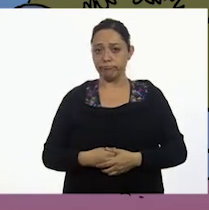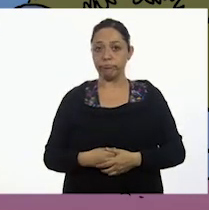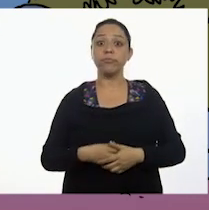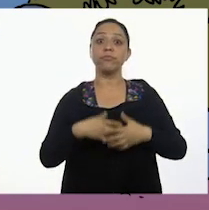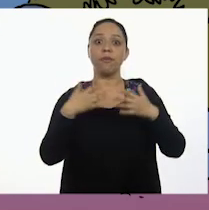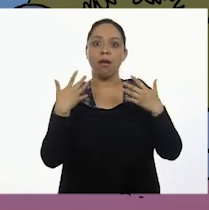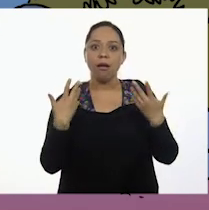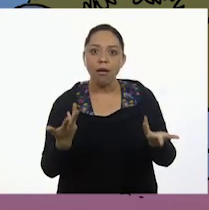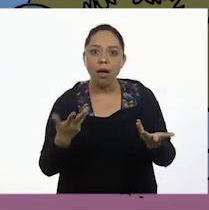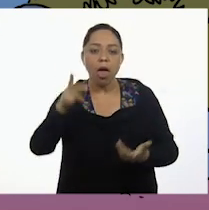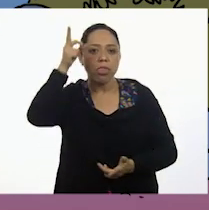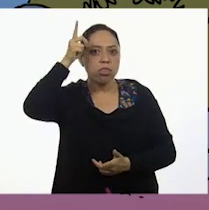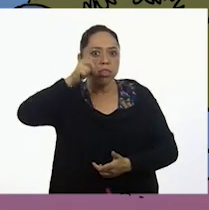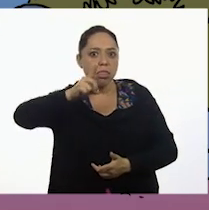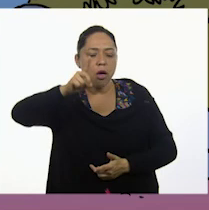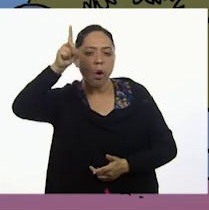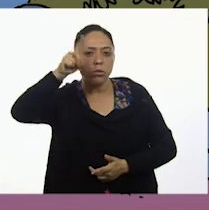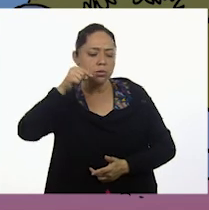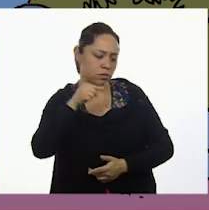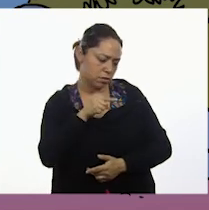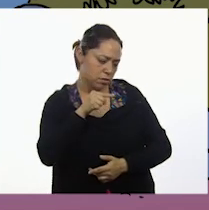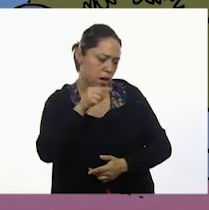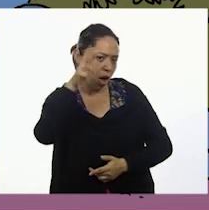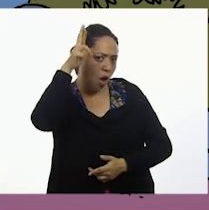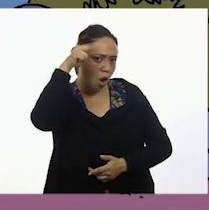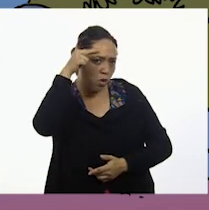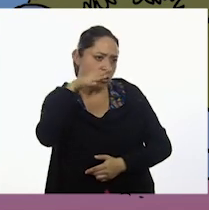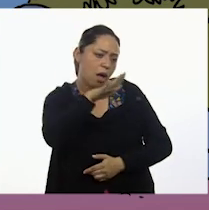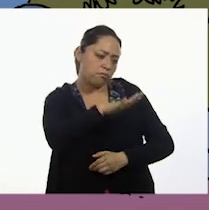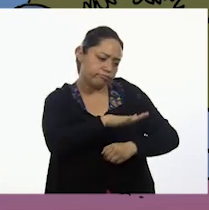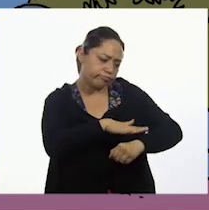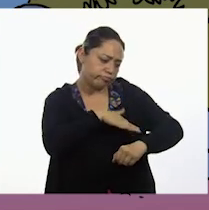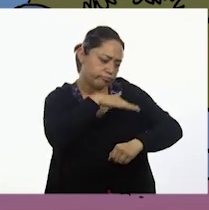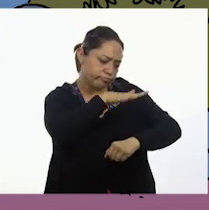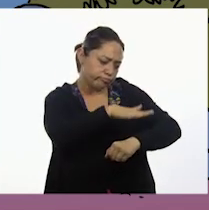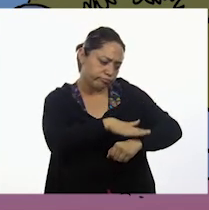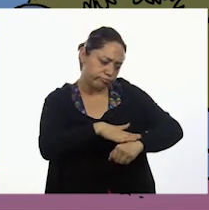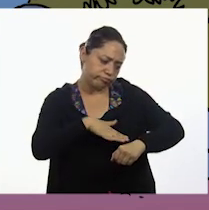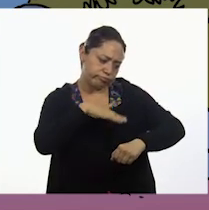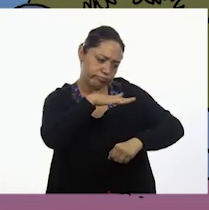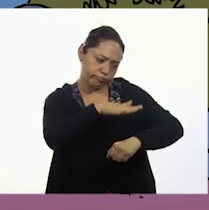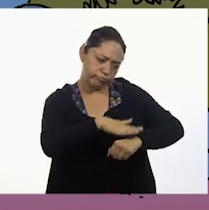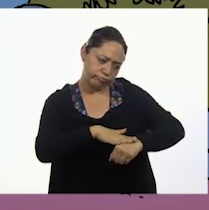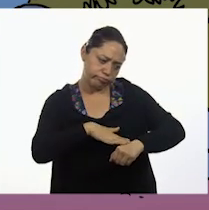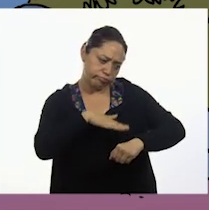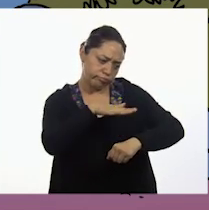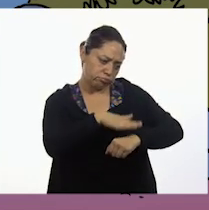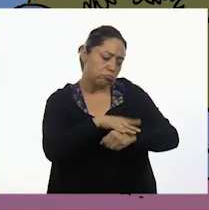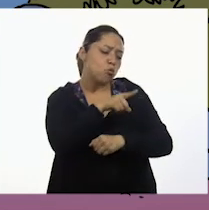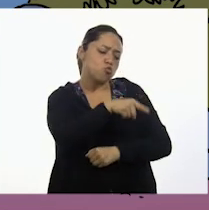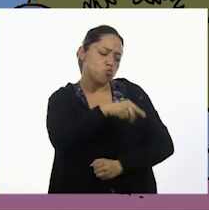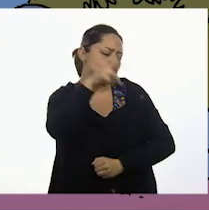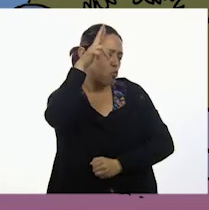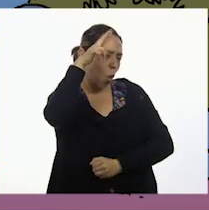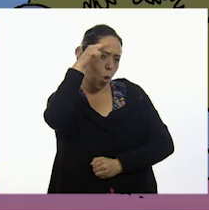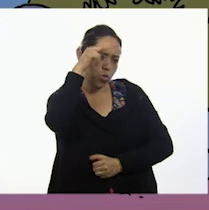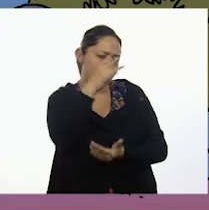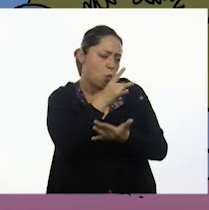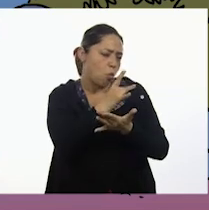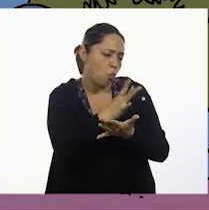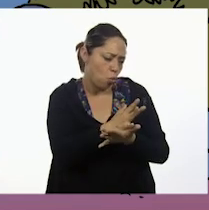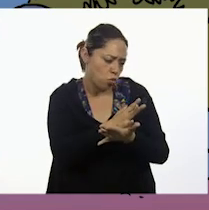Entonces, el dios acarició al conejo y le dijo, tú no serás más que un conejito,